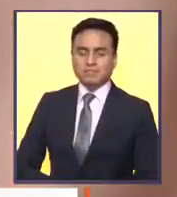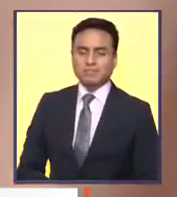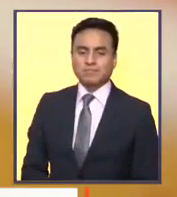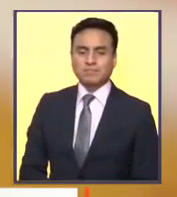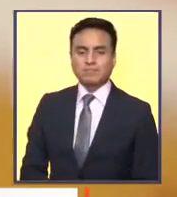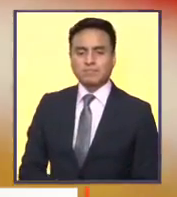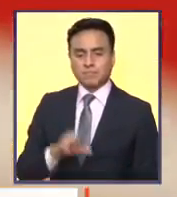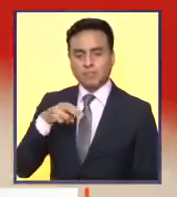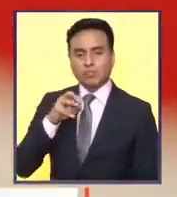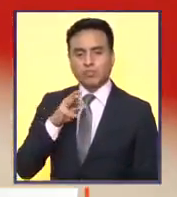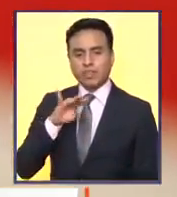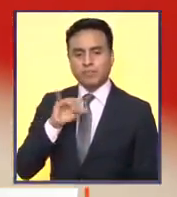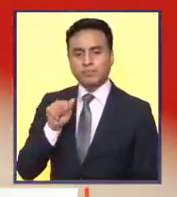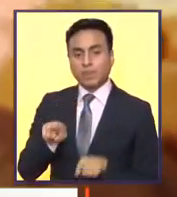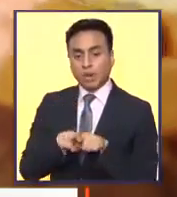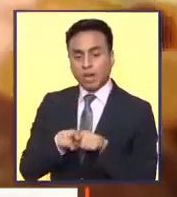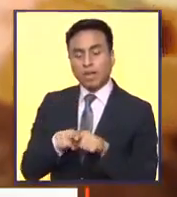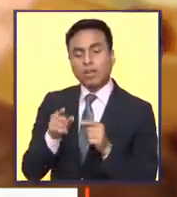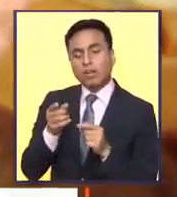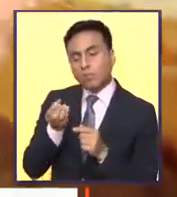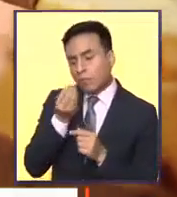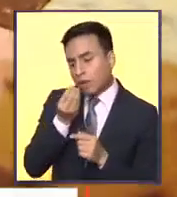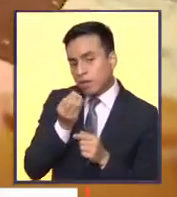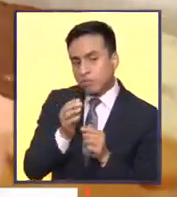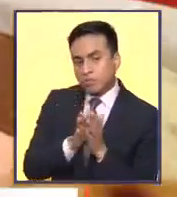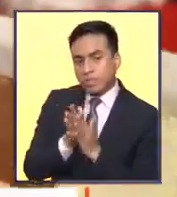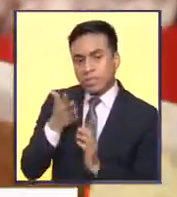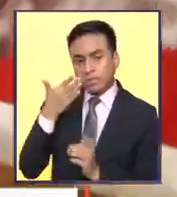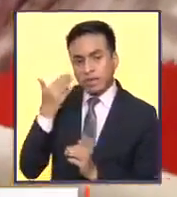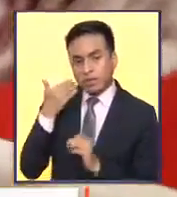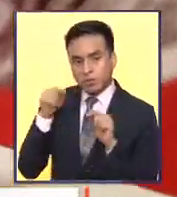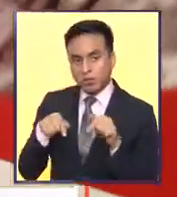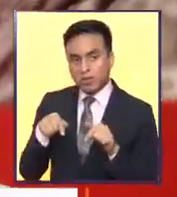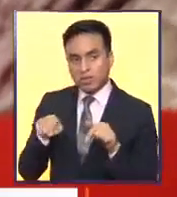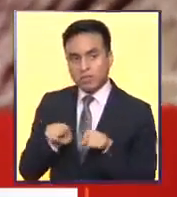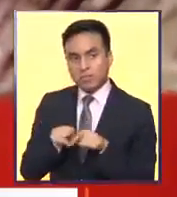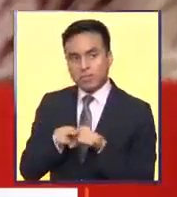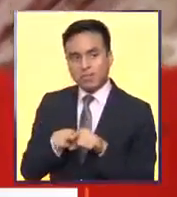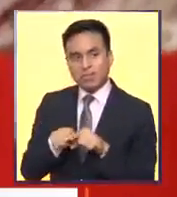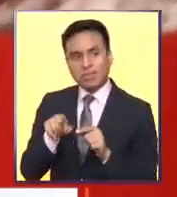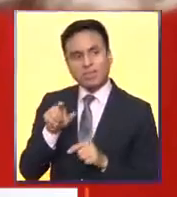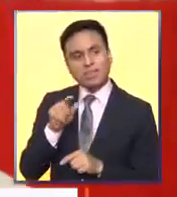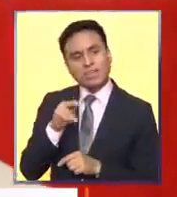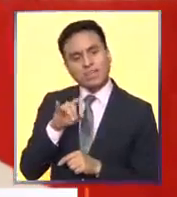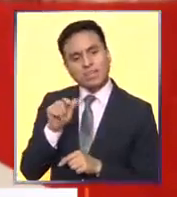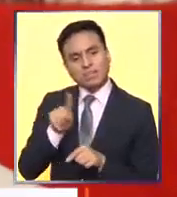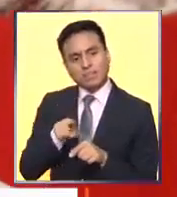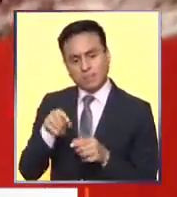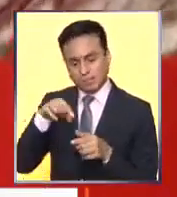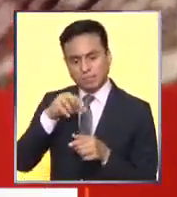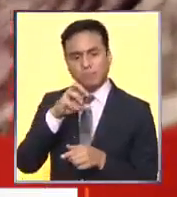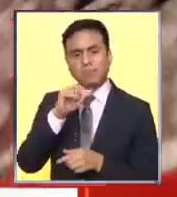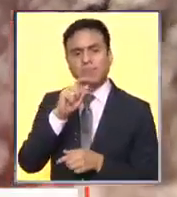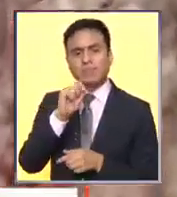Vamos a probar ahora un chocolate blanco. Miren qué lindo, además. Este tiene dátiles, pistachos y